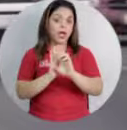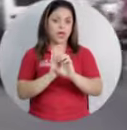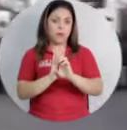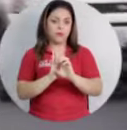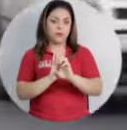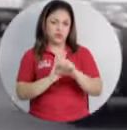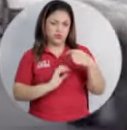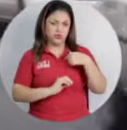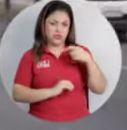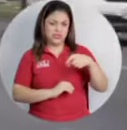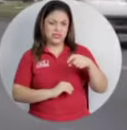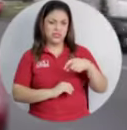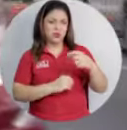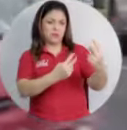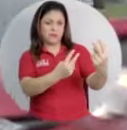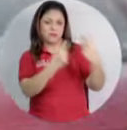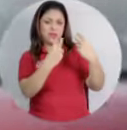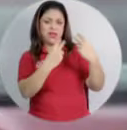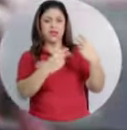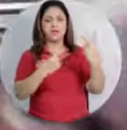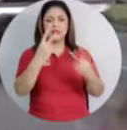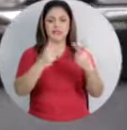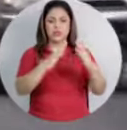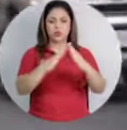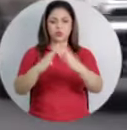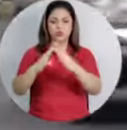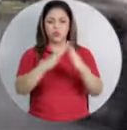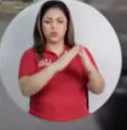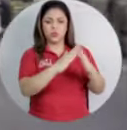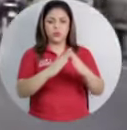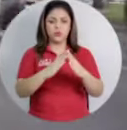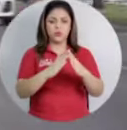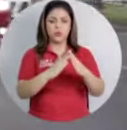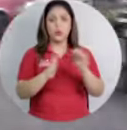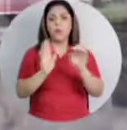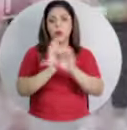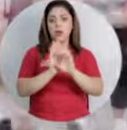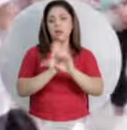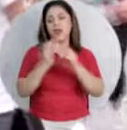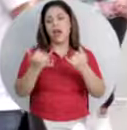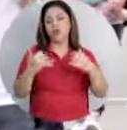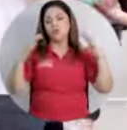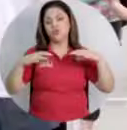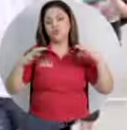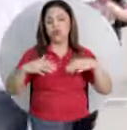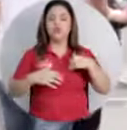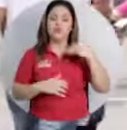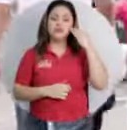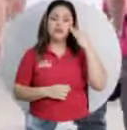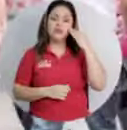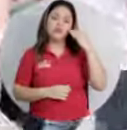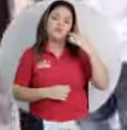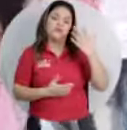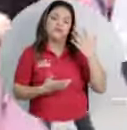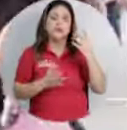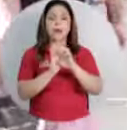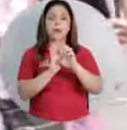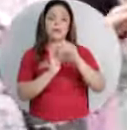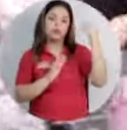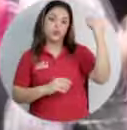pero hay invierno, pero yo puedo utilizar, digamos, o sea, y caminar en algunos momentos de la mañana. Yo vivo relativamente cerca de la